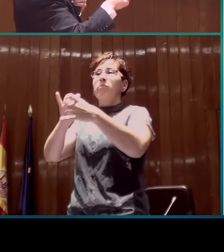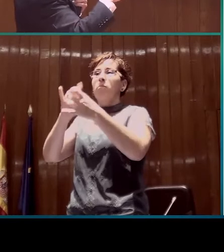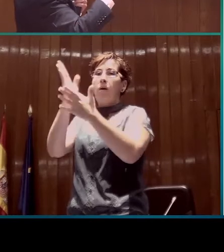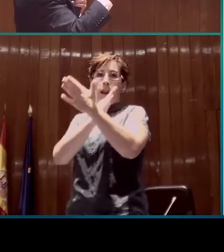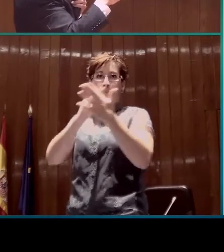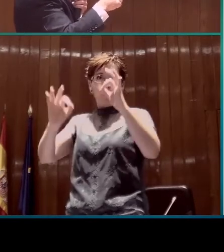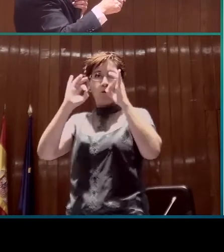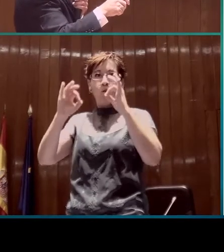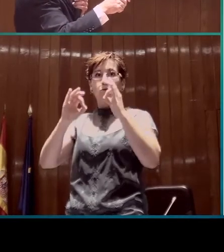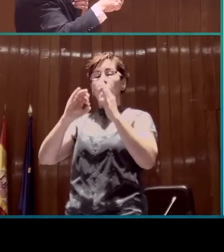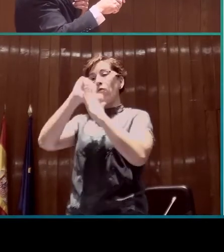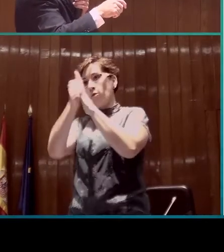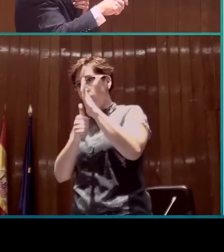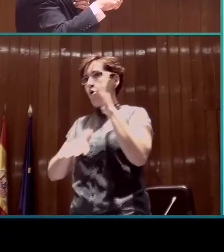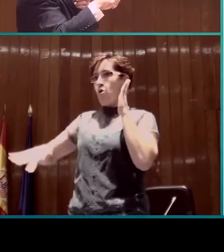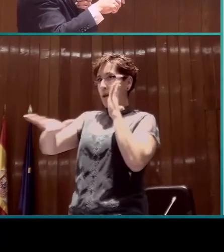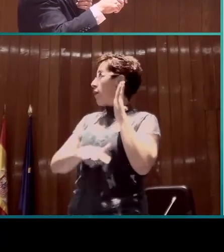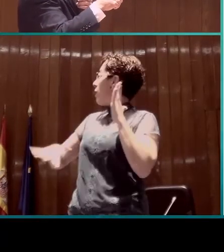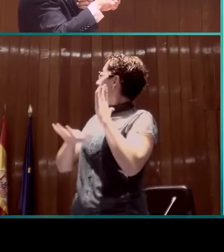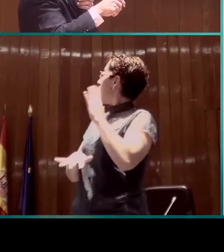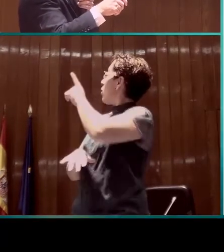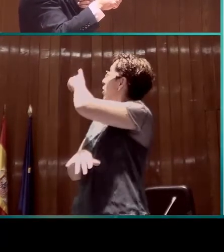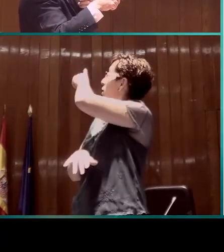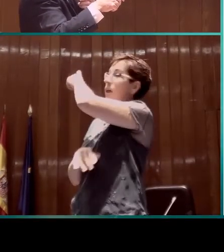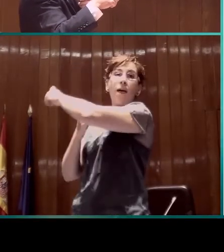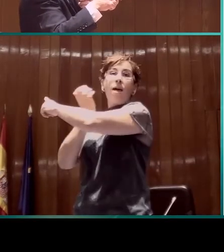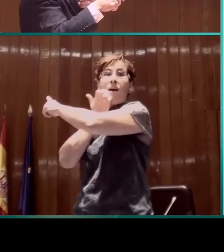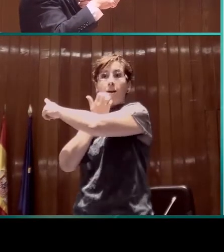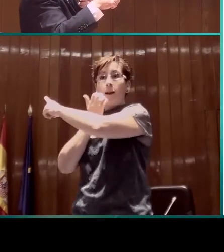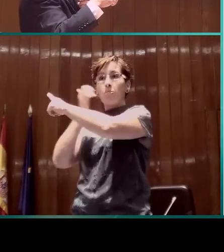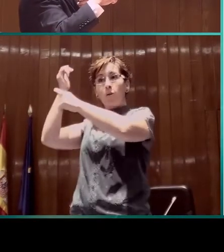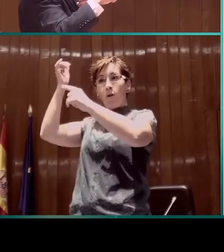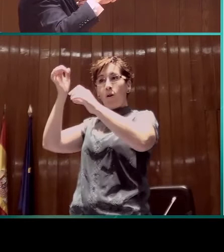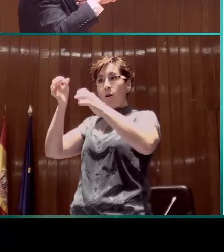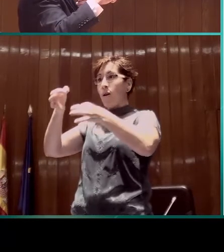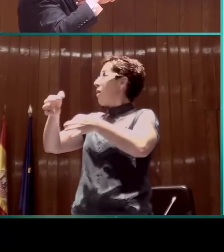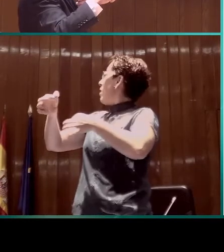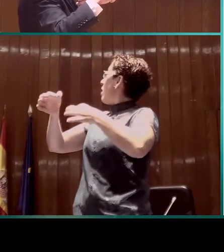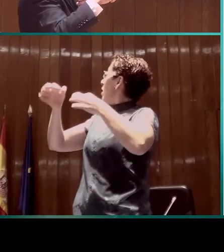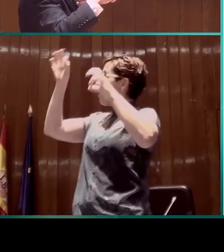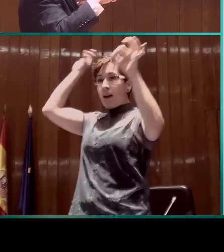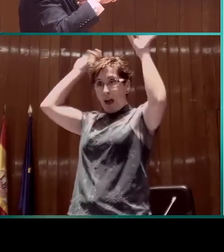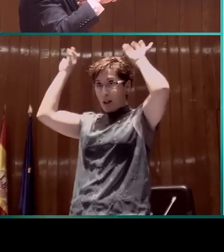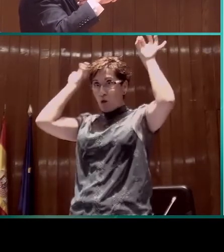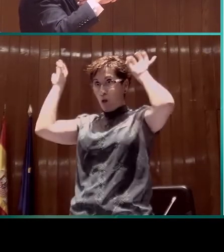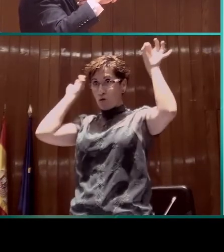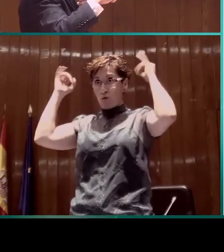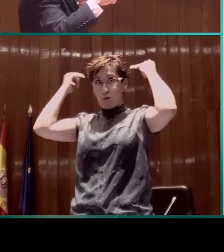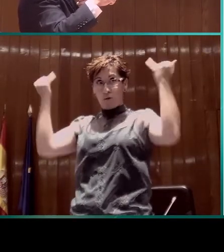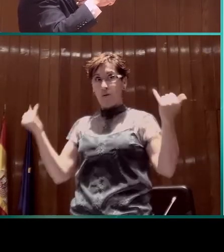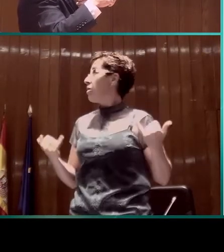configuración. Aquí tenemos el ejemplo, aquí tenemos los distintos electrodos donde los ponemos en la cabeza, esto sería